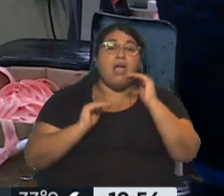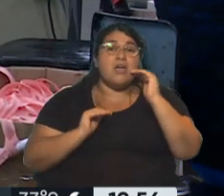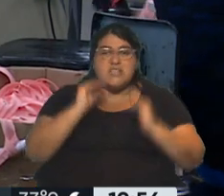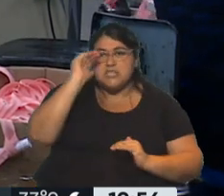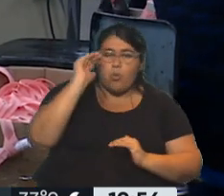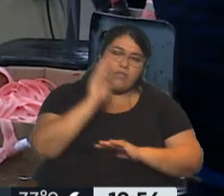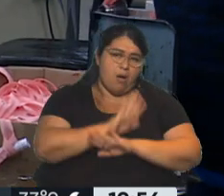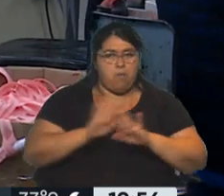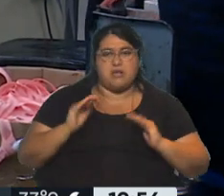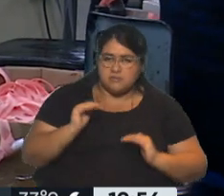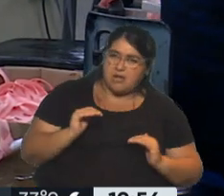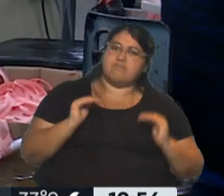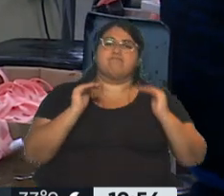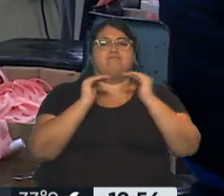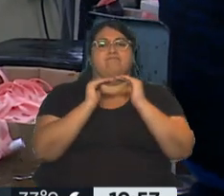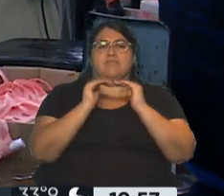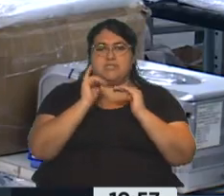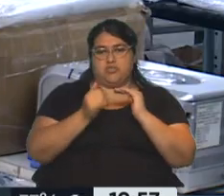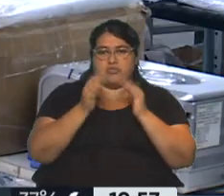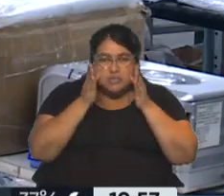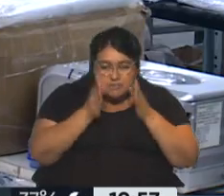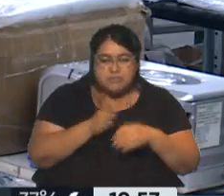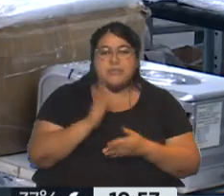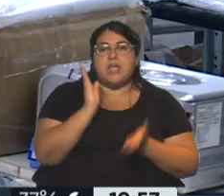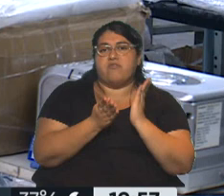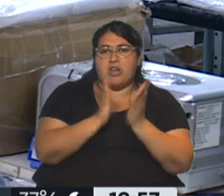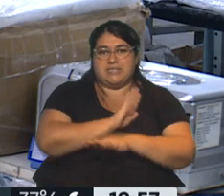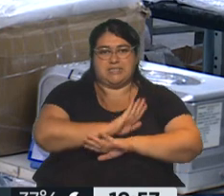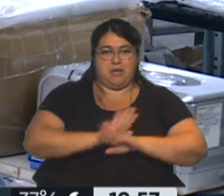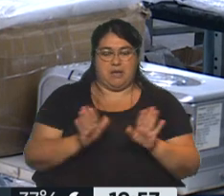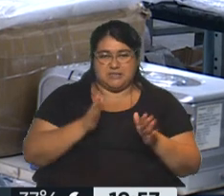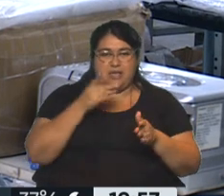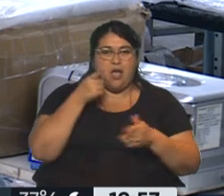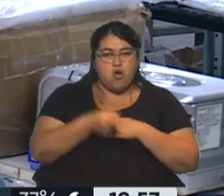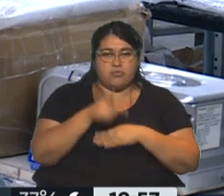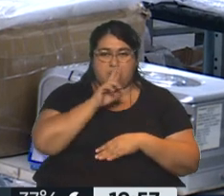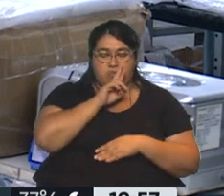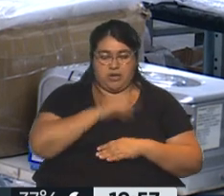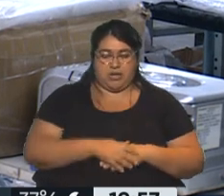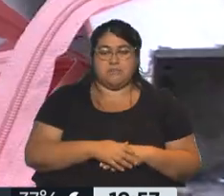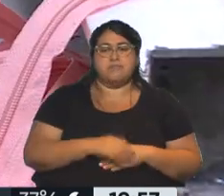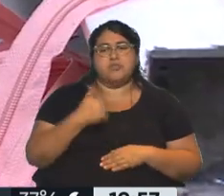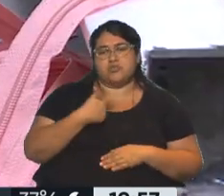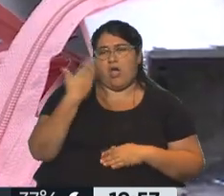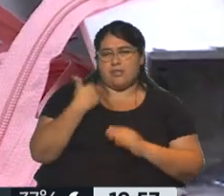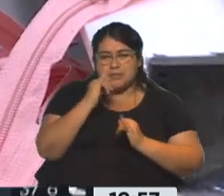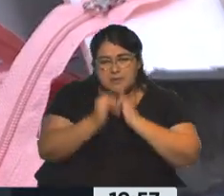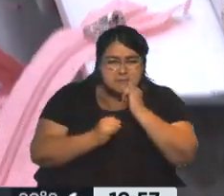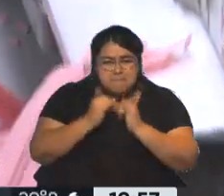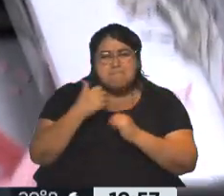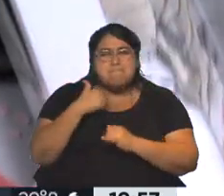y la violencia en materia de género digamos alineado con lo que hablábamos antes yo capaz resaltaría